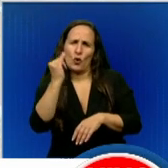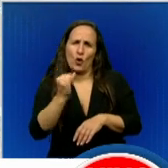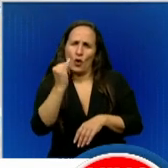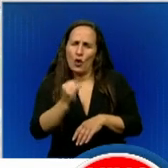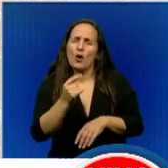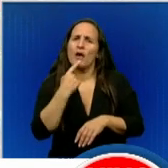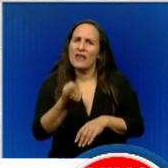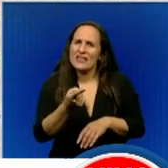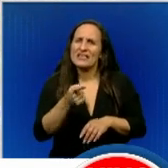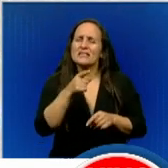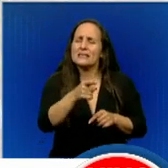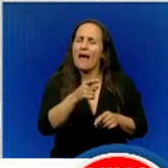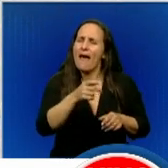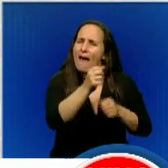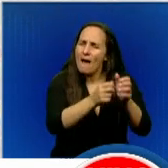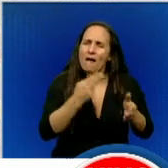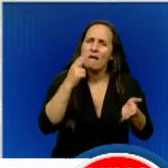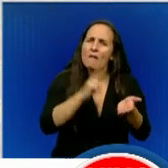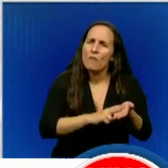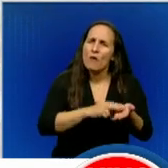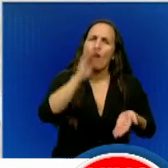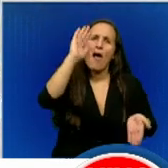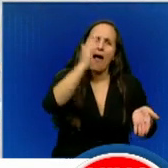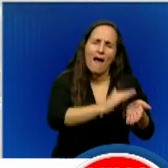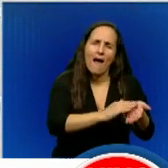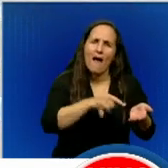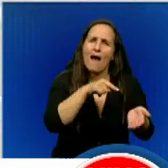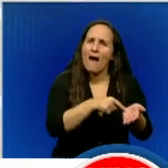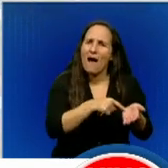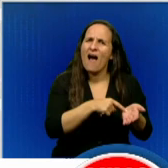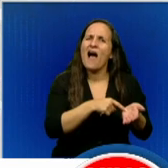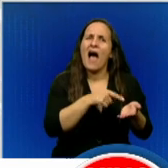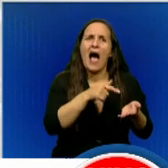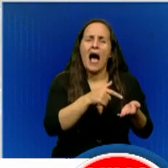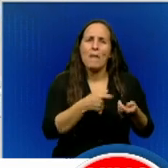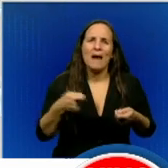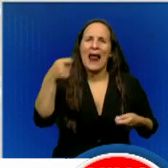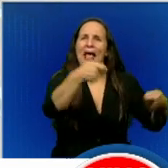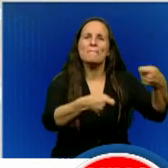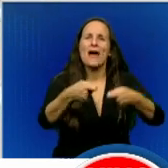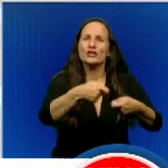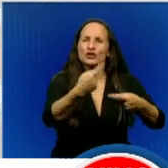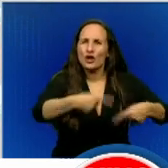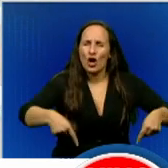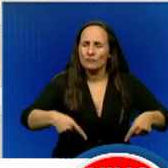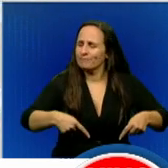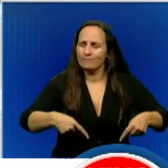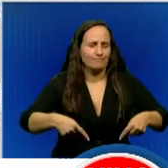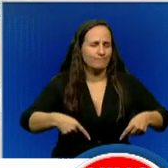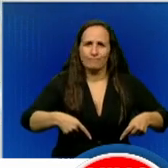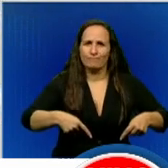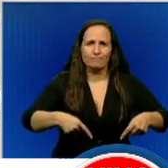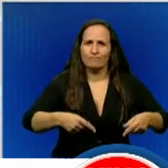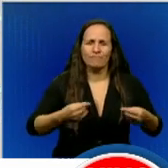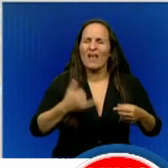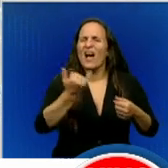del impuesto a la renta corporativa no opera como un incentivo a la inversión que la que la inversión responde a